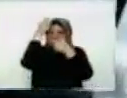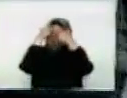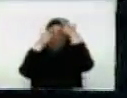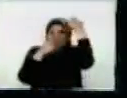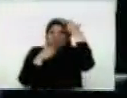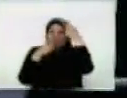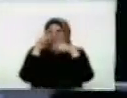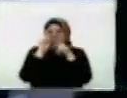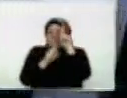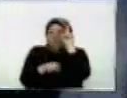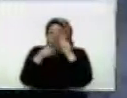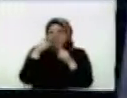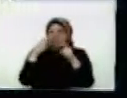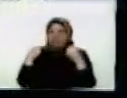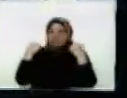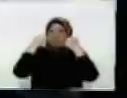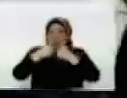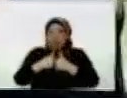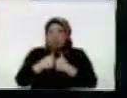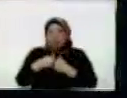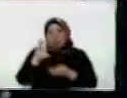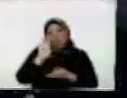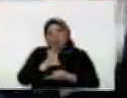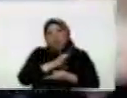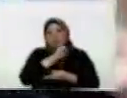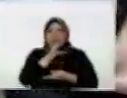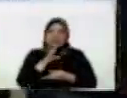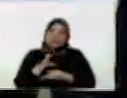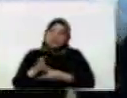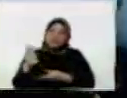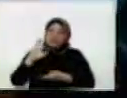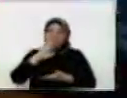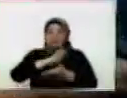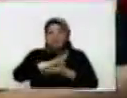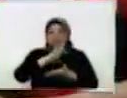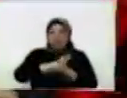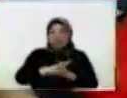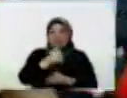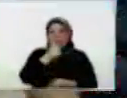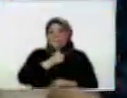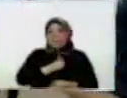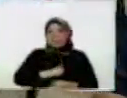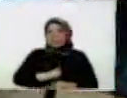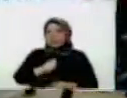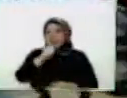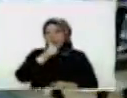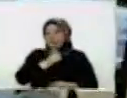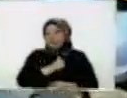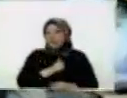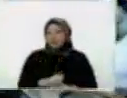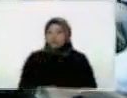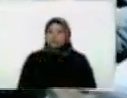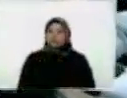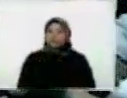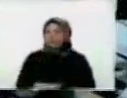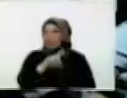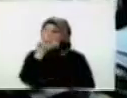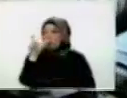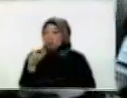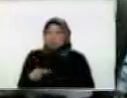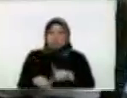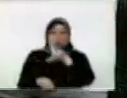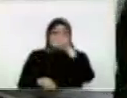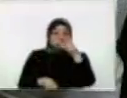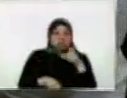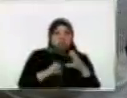a veces sacaba sus canciones, la tranquilidad, la paciencia. Me preguntaba Campos, las comunicaciones,